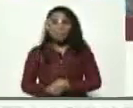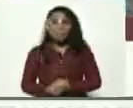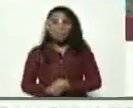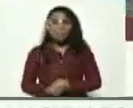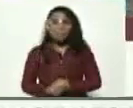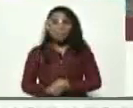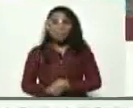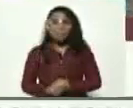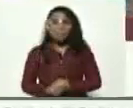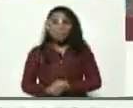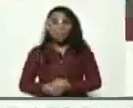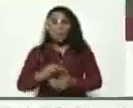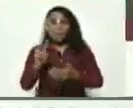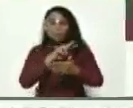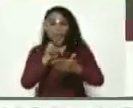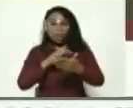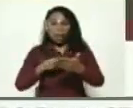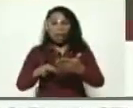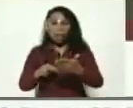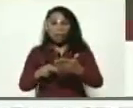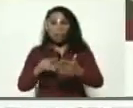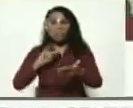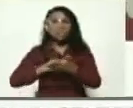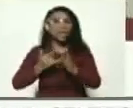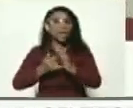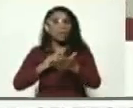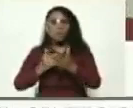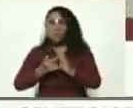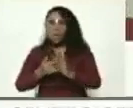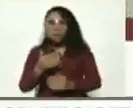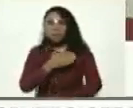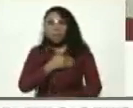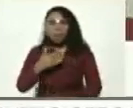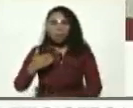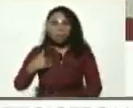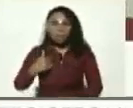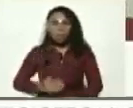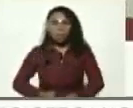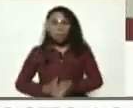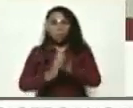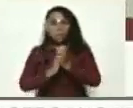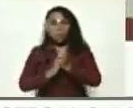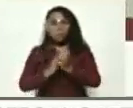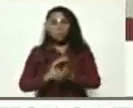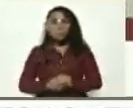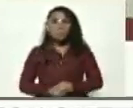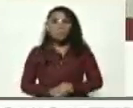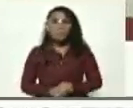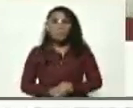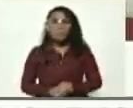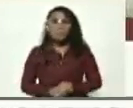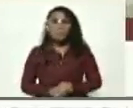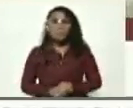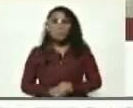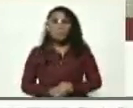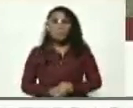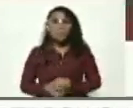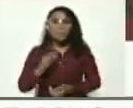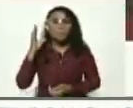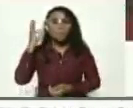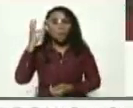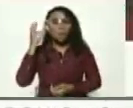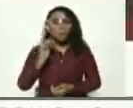Cuando leemos lo que significó, queridas rectoras Sandra Oblitas, Tibisay